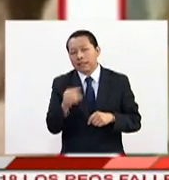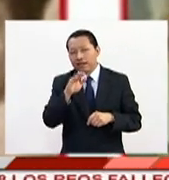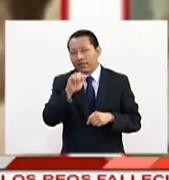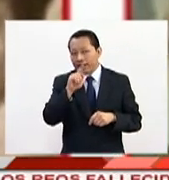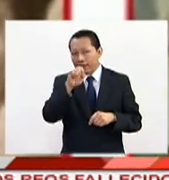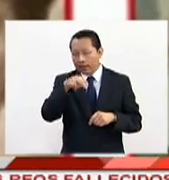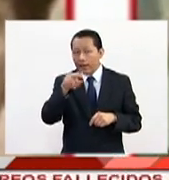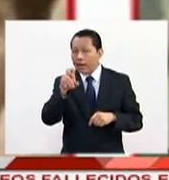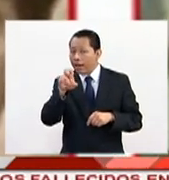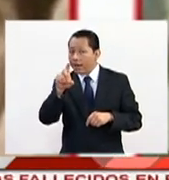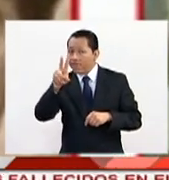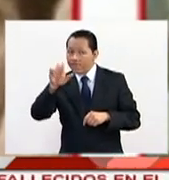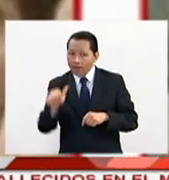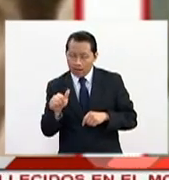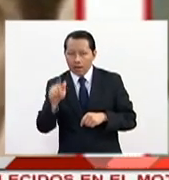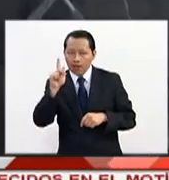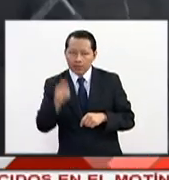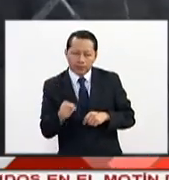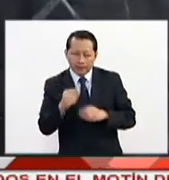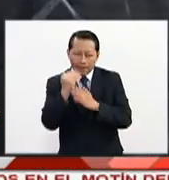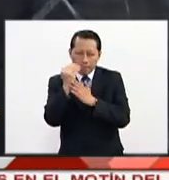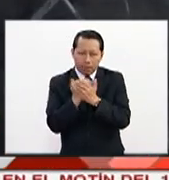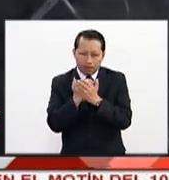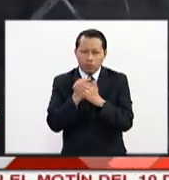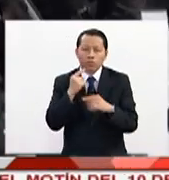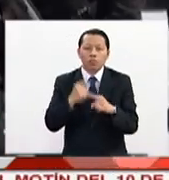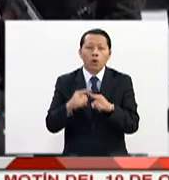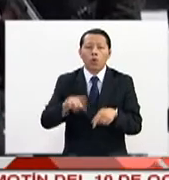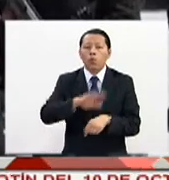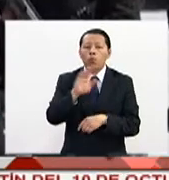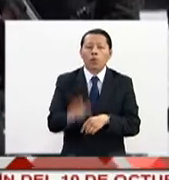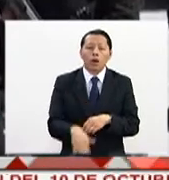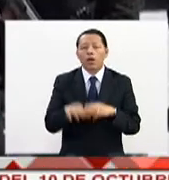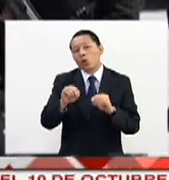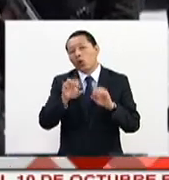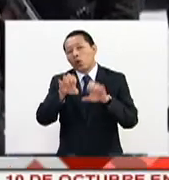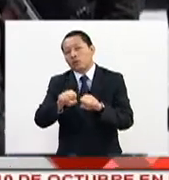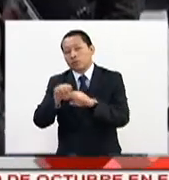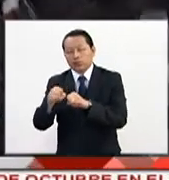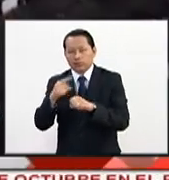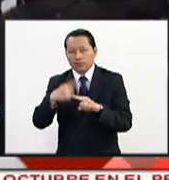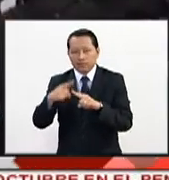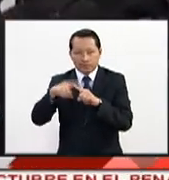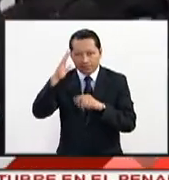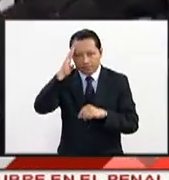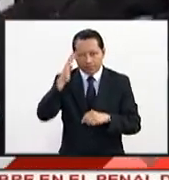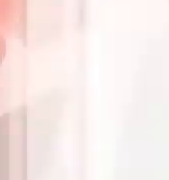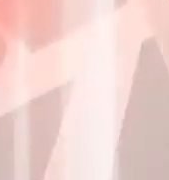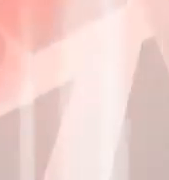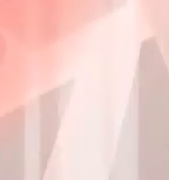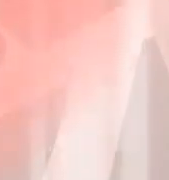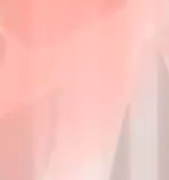Beltrán Leiva, quienes se han visto disminuidos por la muerte o la detención de sus líderes.